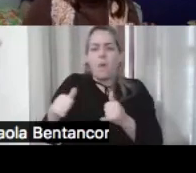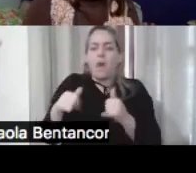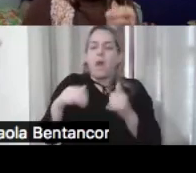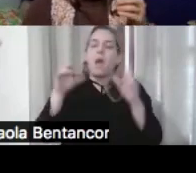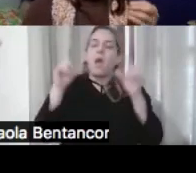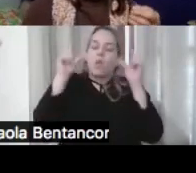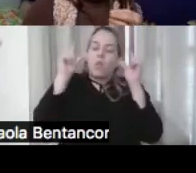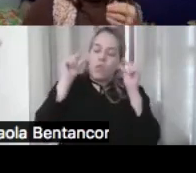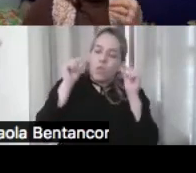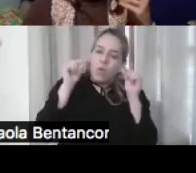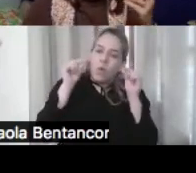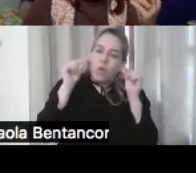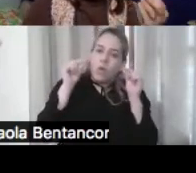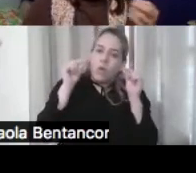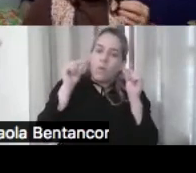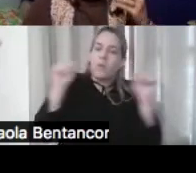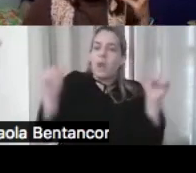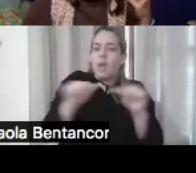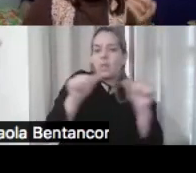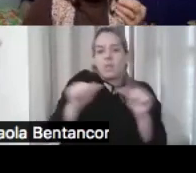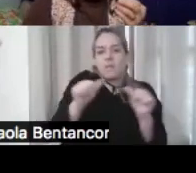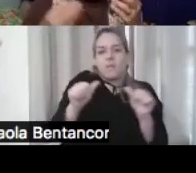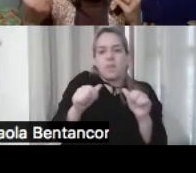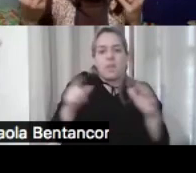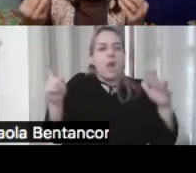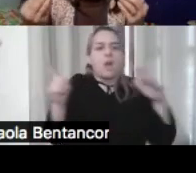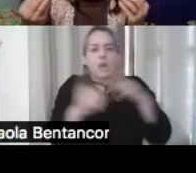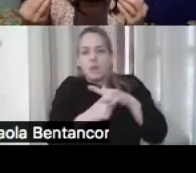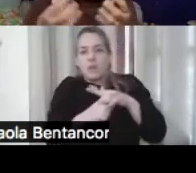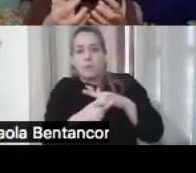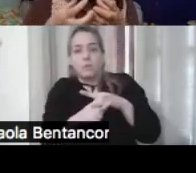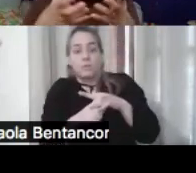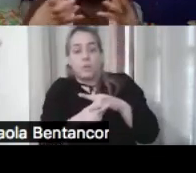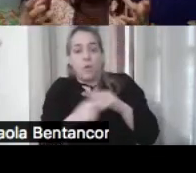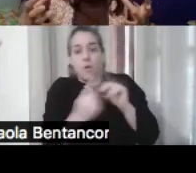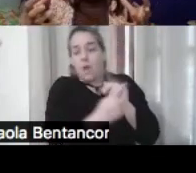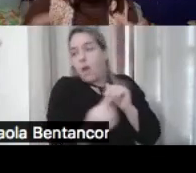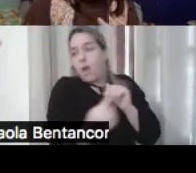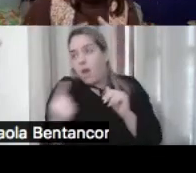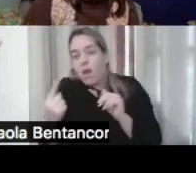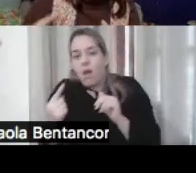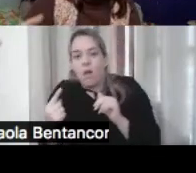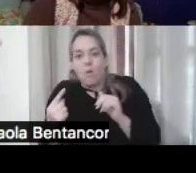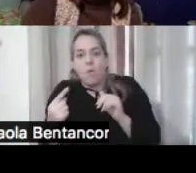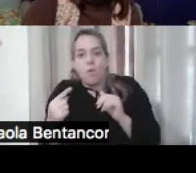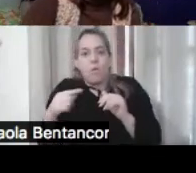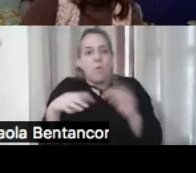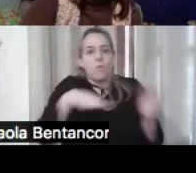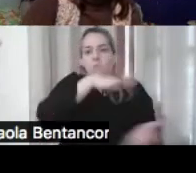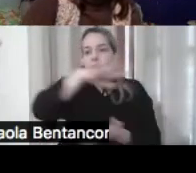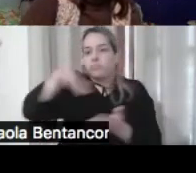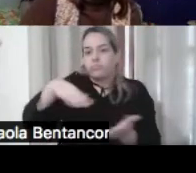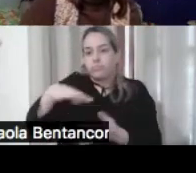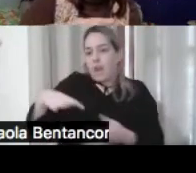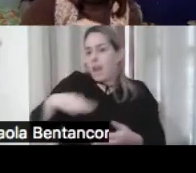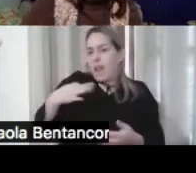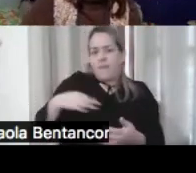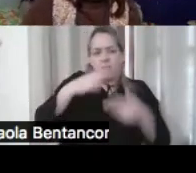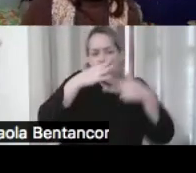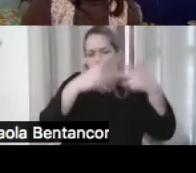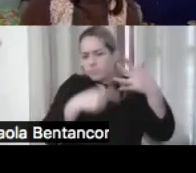y el descanso, la participación social, el trabajo y la educación. O sea, ven que es todos los aspectos de la vida de una persona.